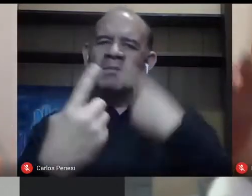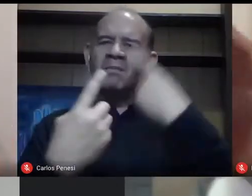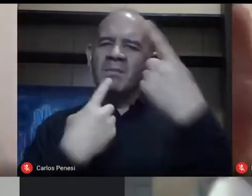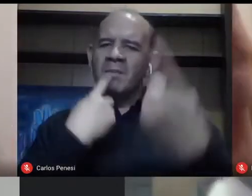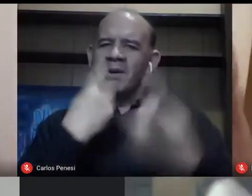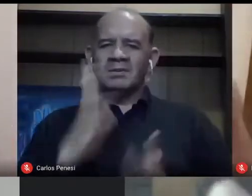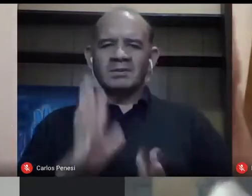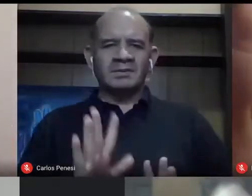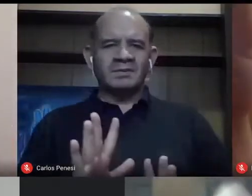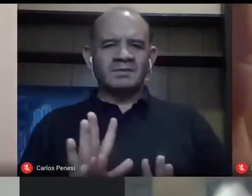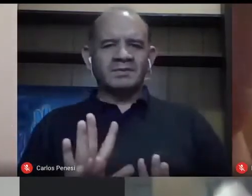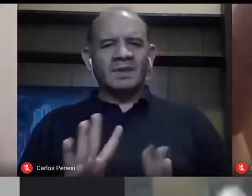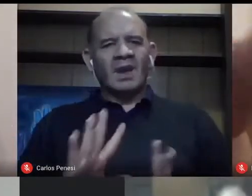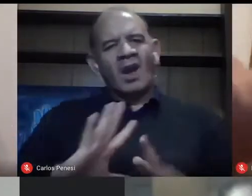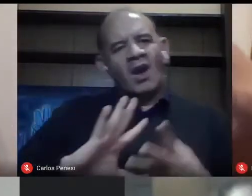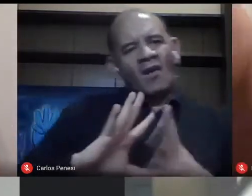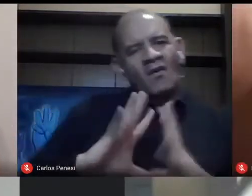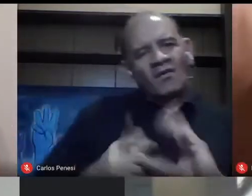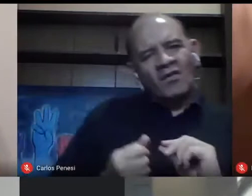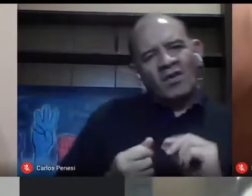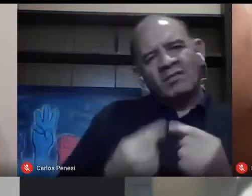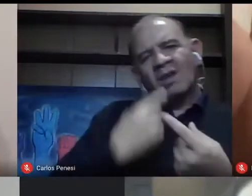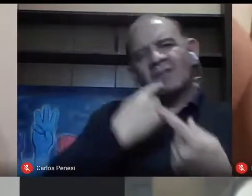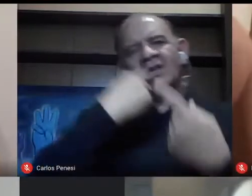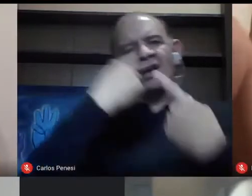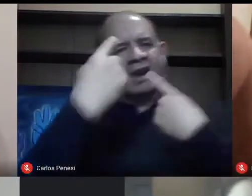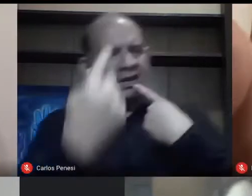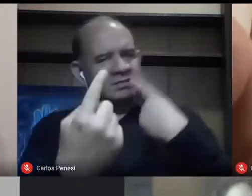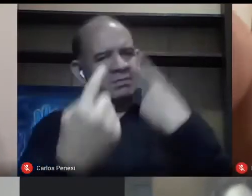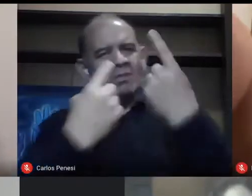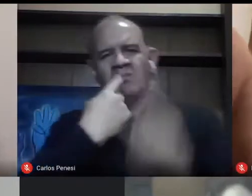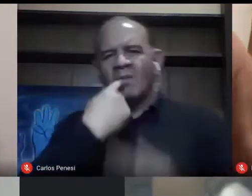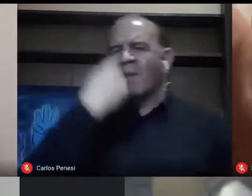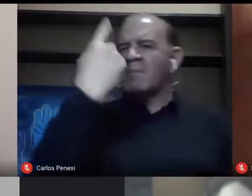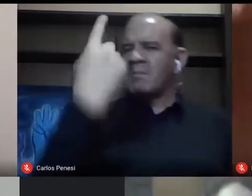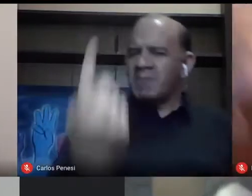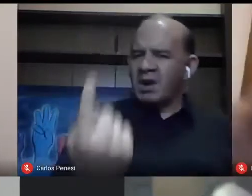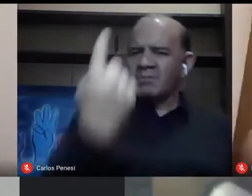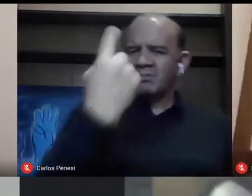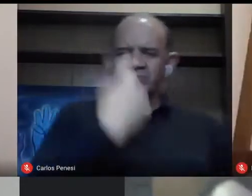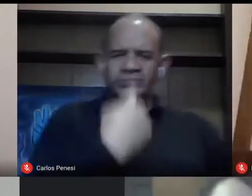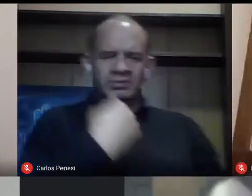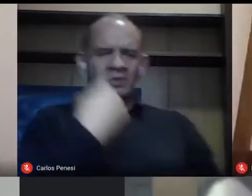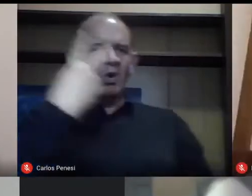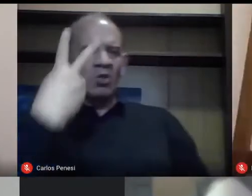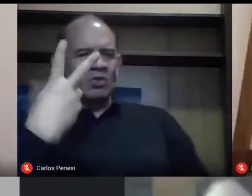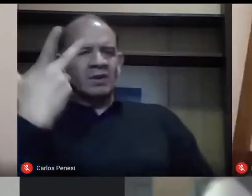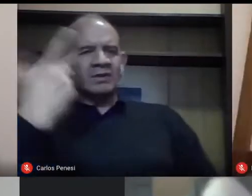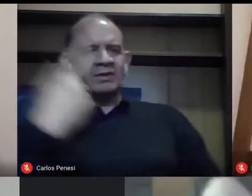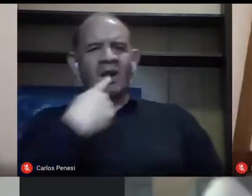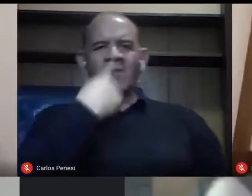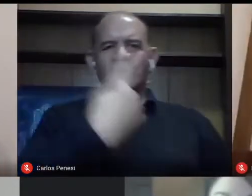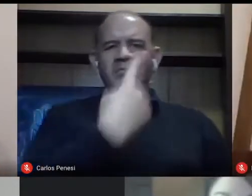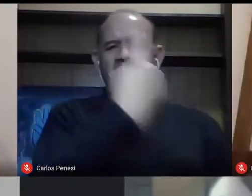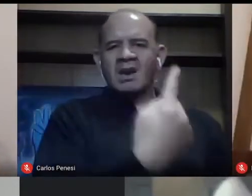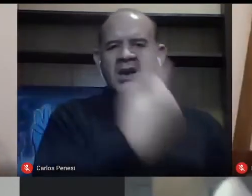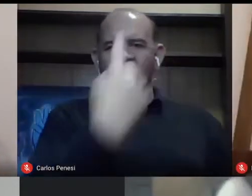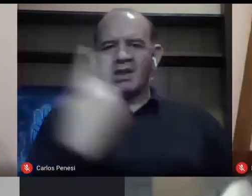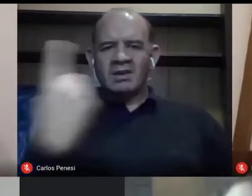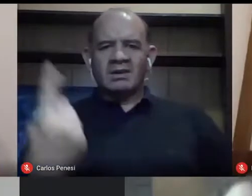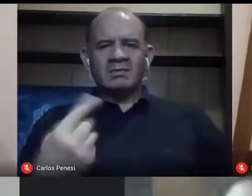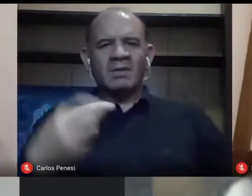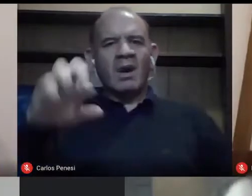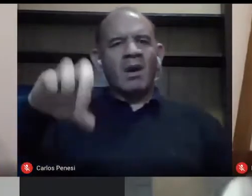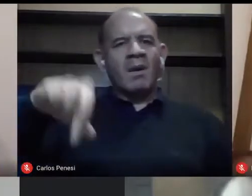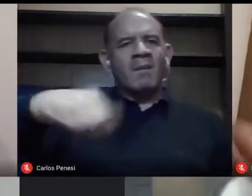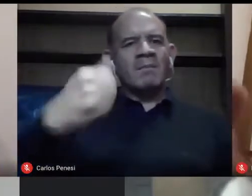un poco cómo vamos a organizarnos. Vamos a hacer 2 o 3 preguntas para cada uno. Vamos a empezar con